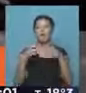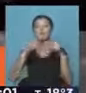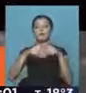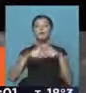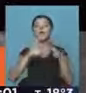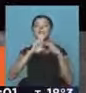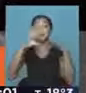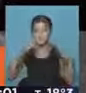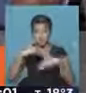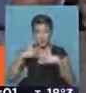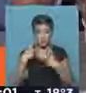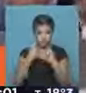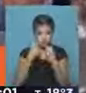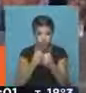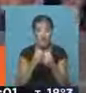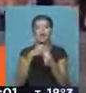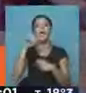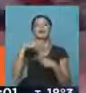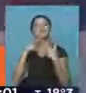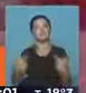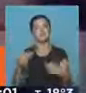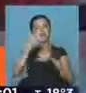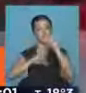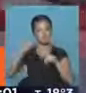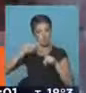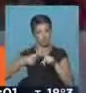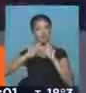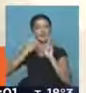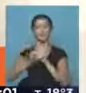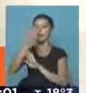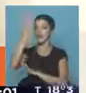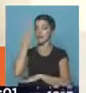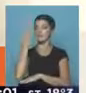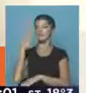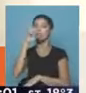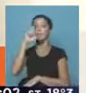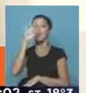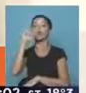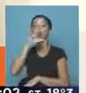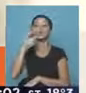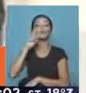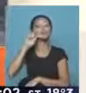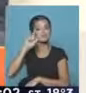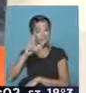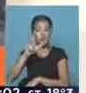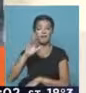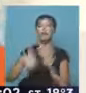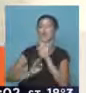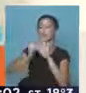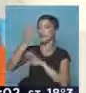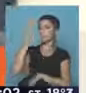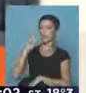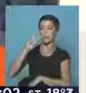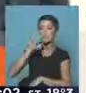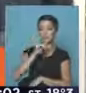En Marcha, es licenciado en Ciencias Políticas y fue socio de la Banca Rothschild, siendo designado en 2014 ministro de Economía